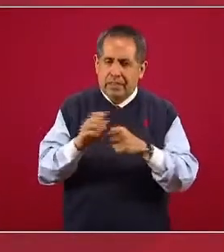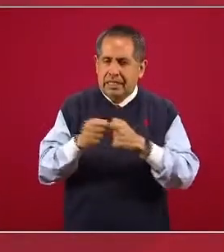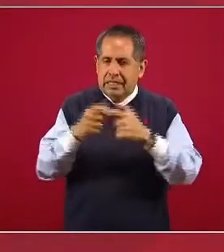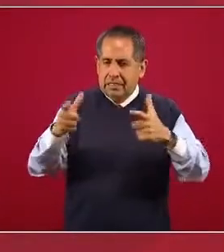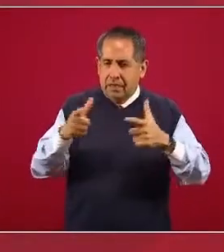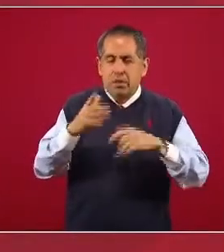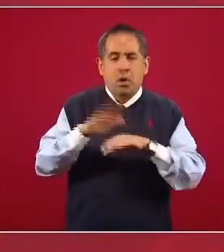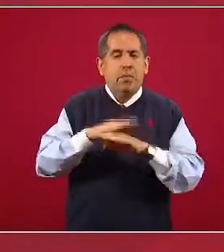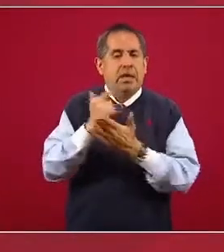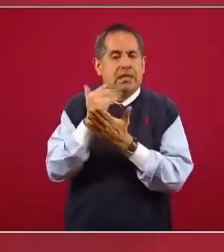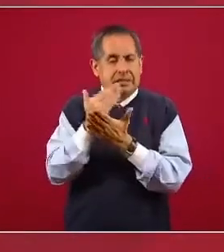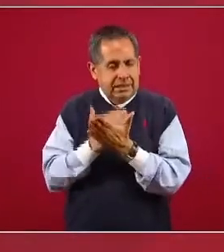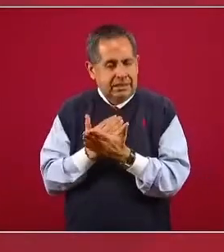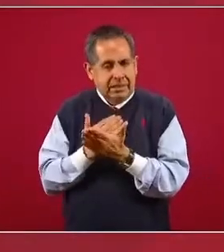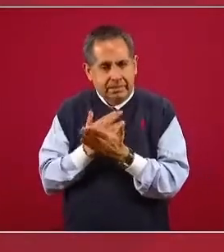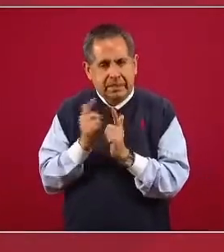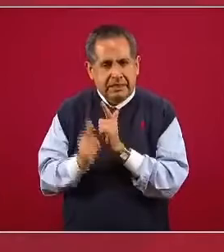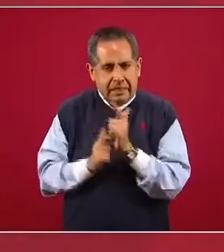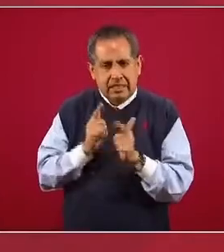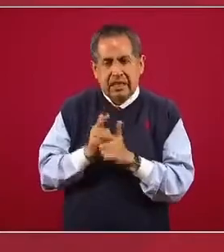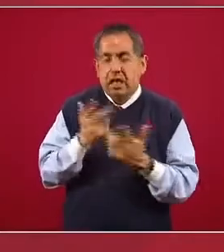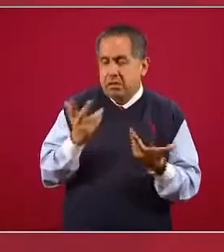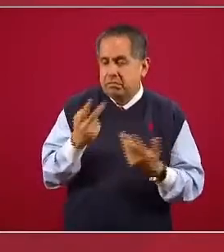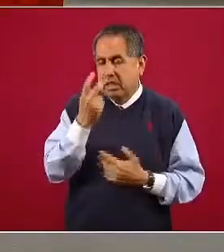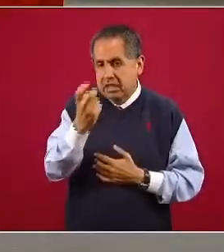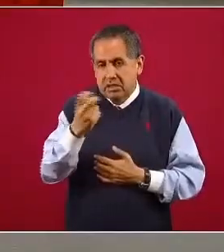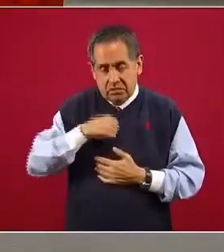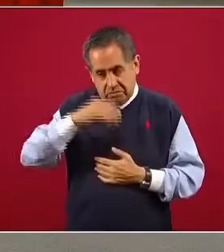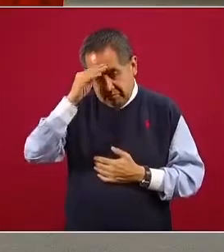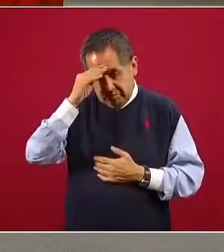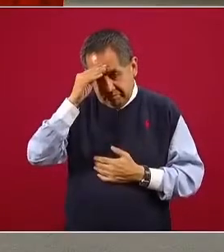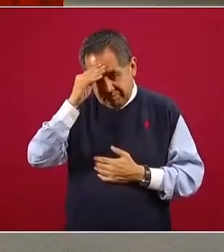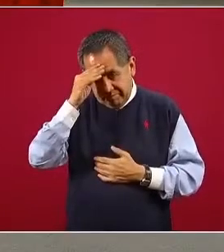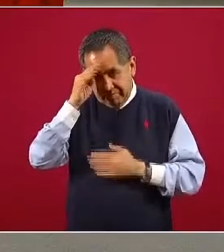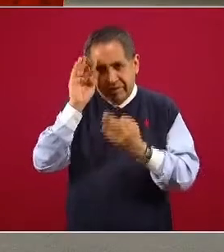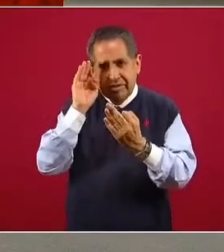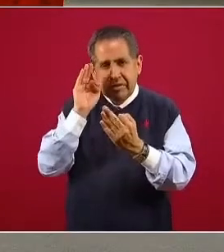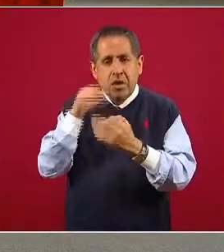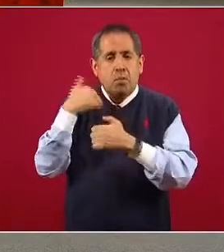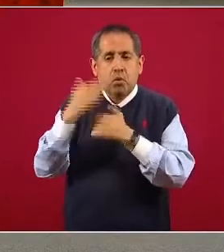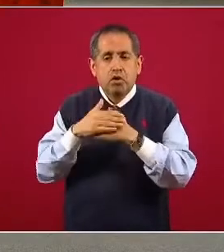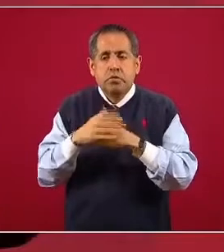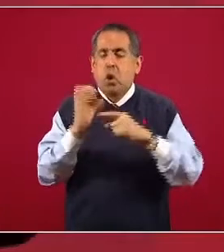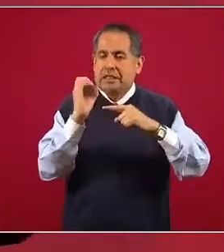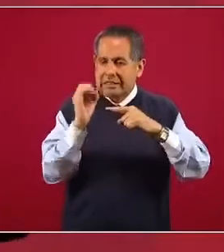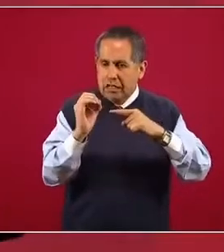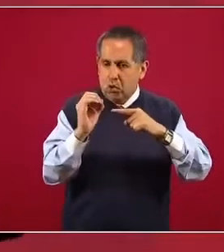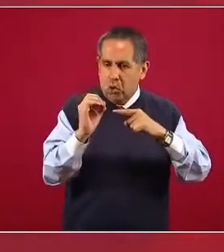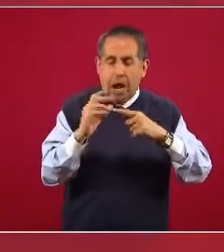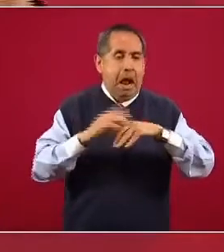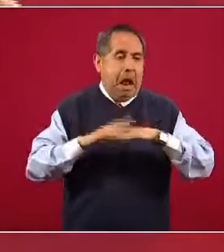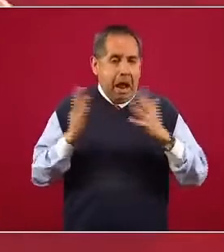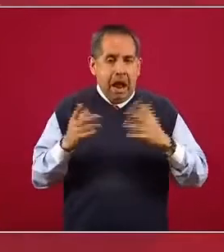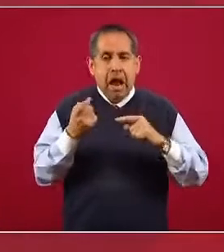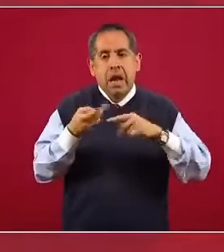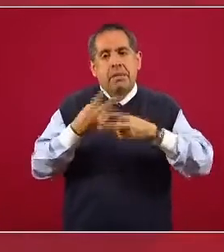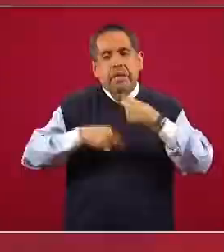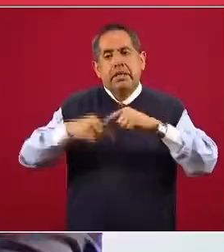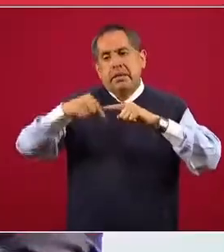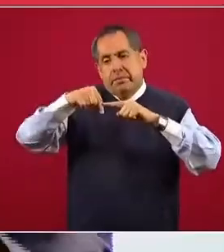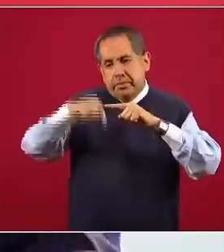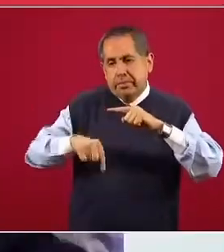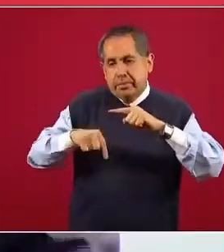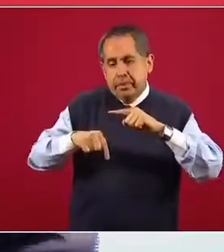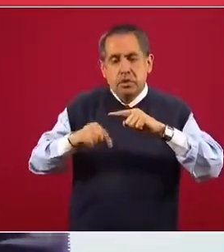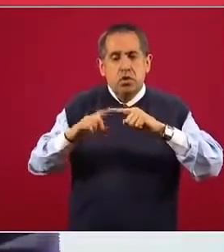cada vez crece a una velocidad más lenta, lo que hace que nos aproximemos al punto cero de crecimiento y de ahí vendrá